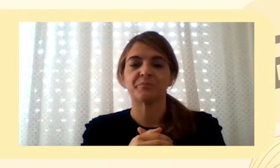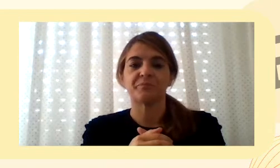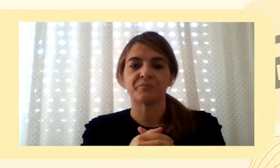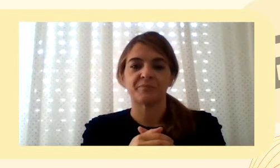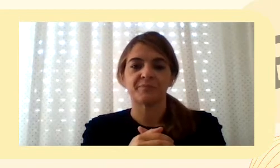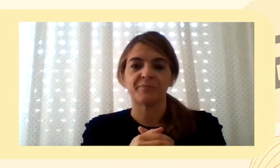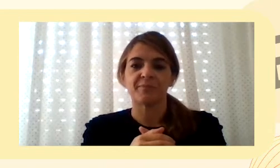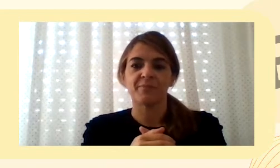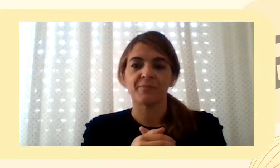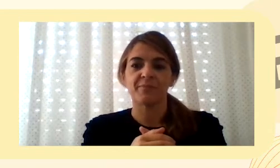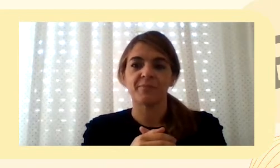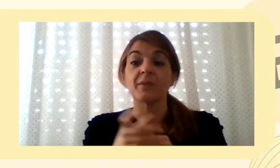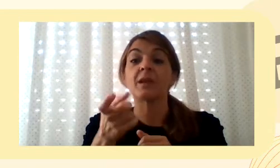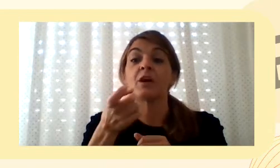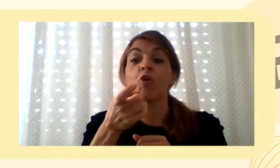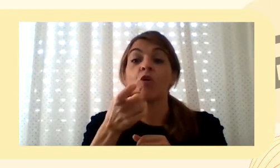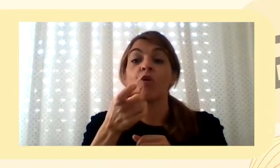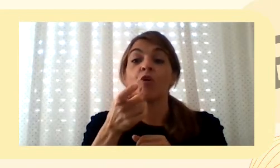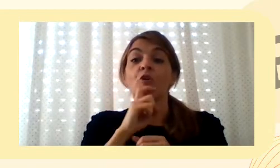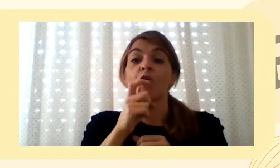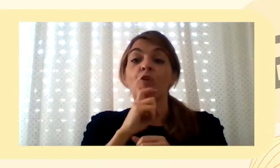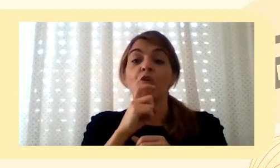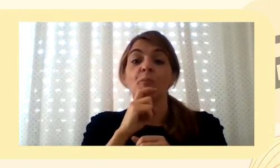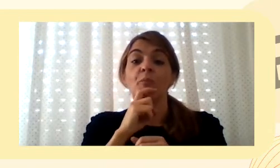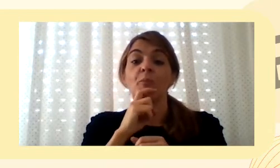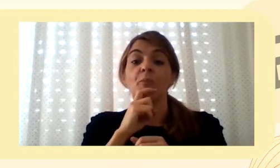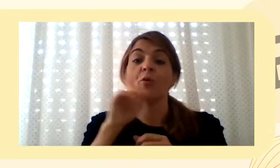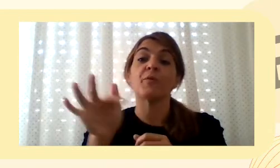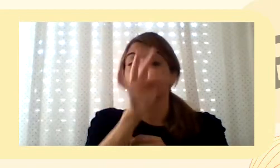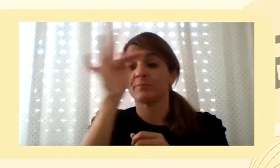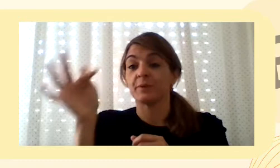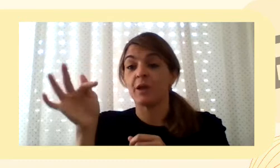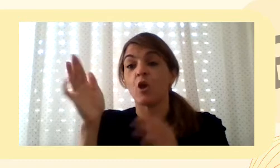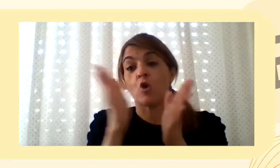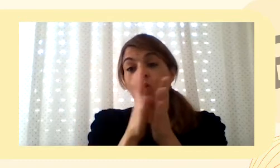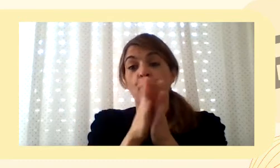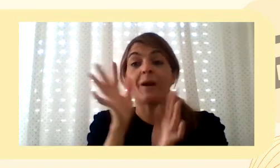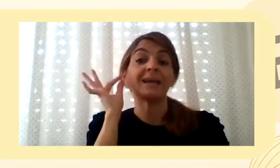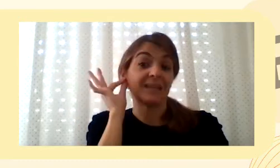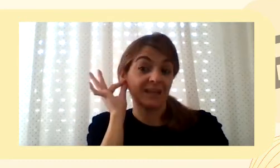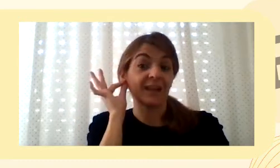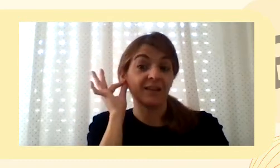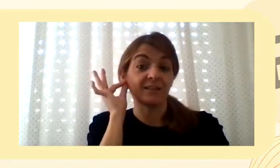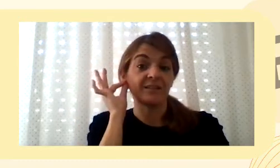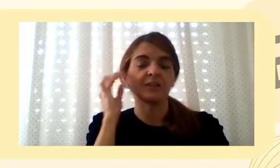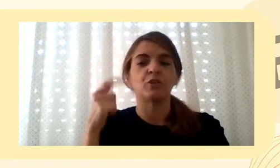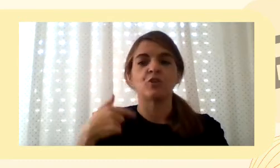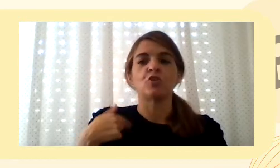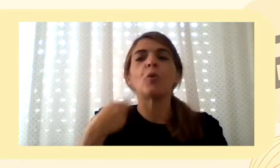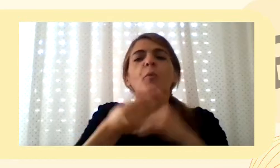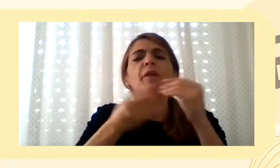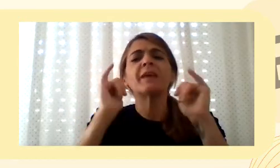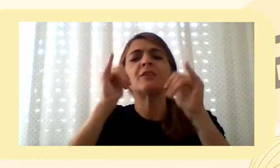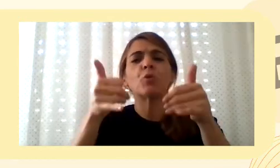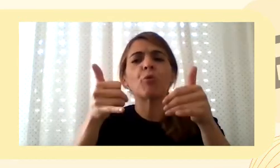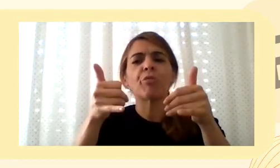Claro, como Karma Valls viene ahora detrás de mí, yo no voy a hacer la introducción que suelo